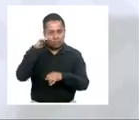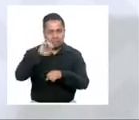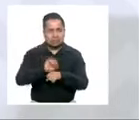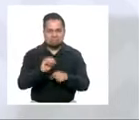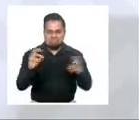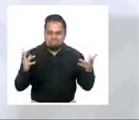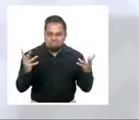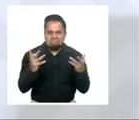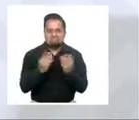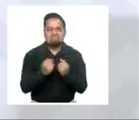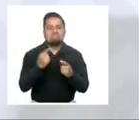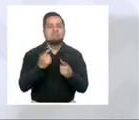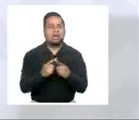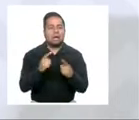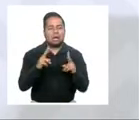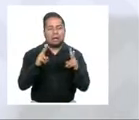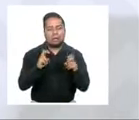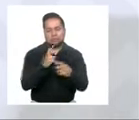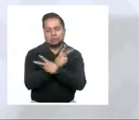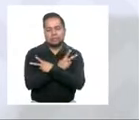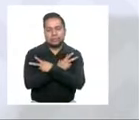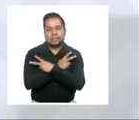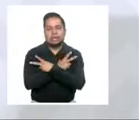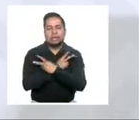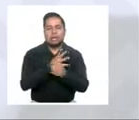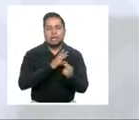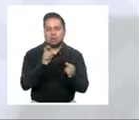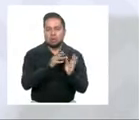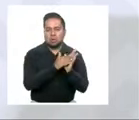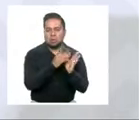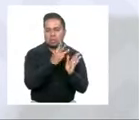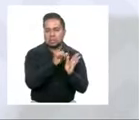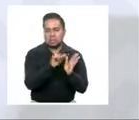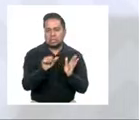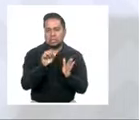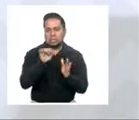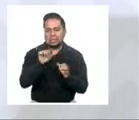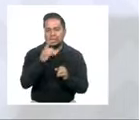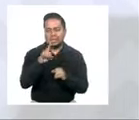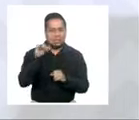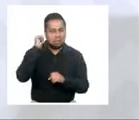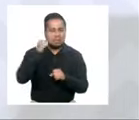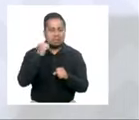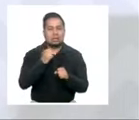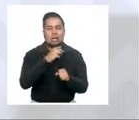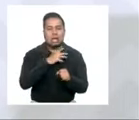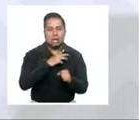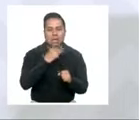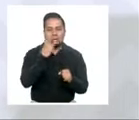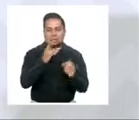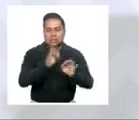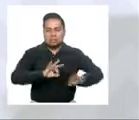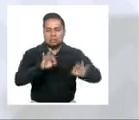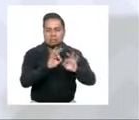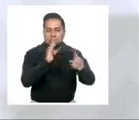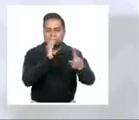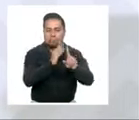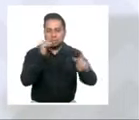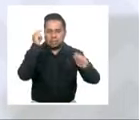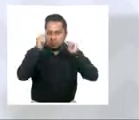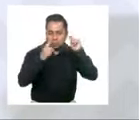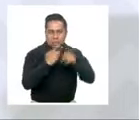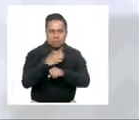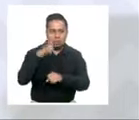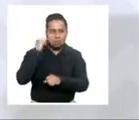acumulado estimado por la temporada de Semana Santa y Pascua, comprendida del 3 al 16 de abril, de los 3 principales destinos turísticos del